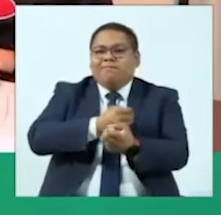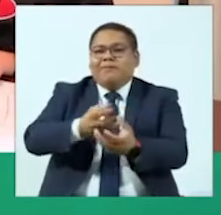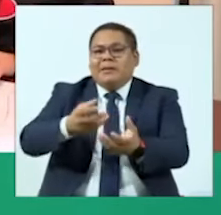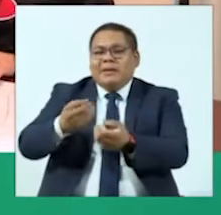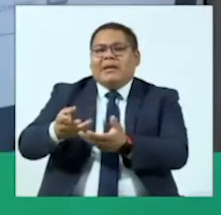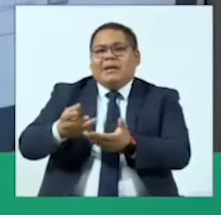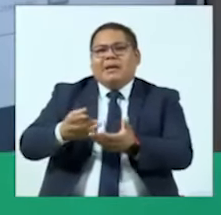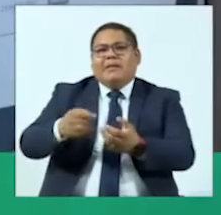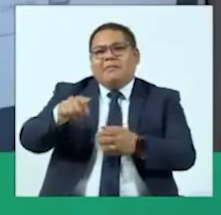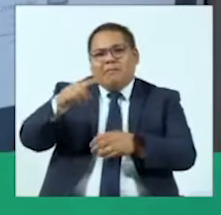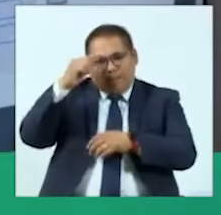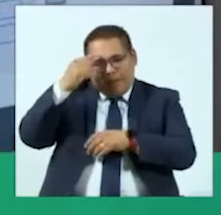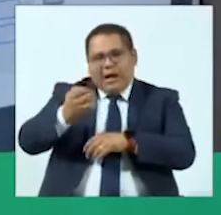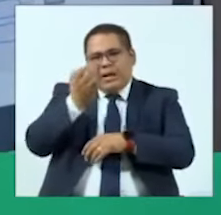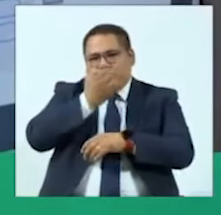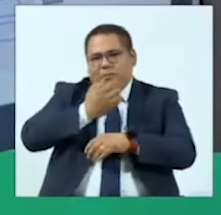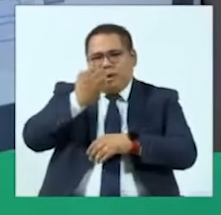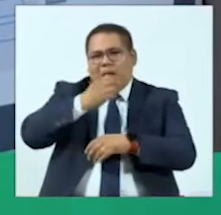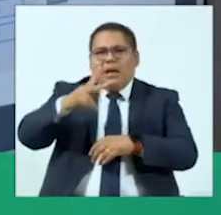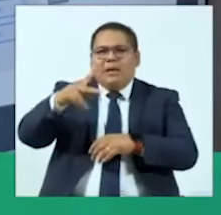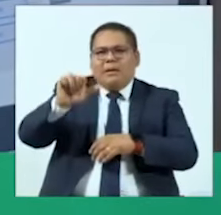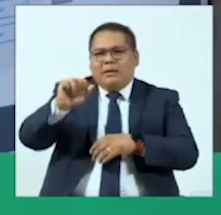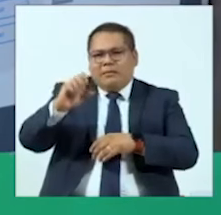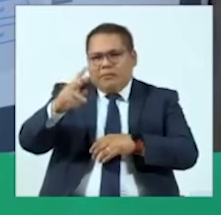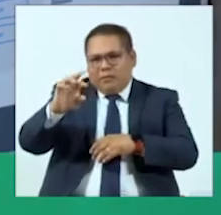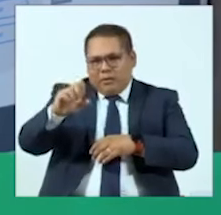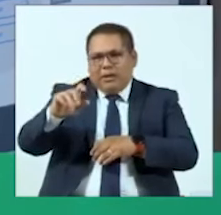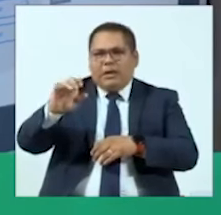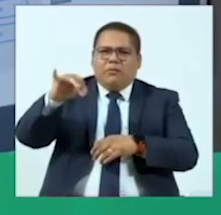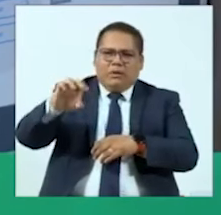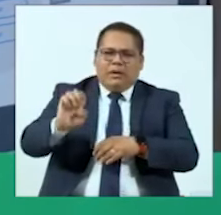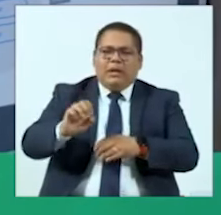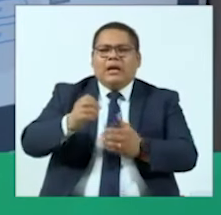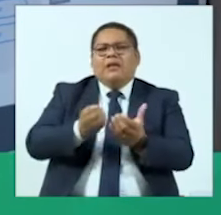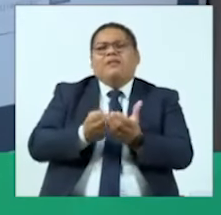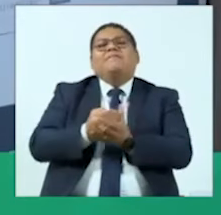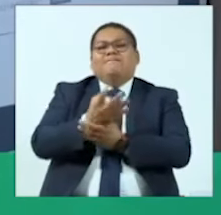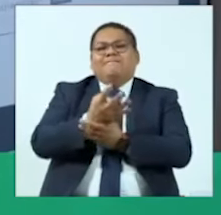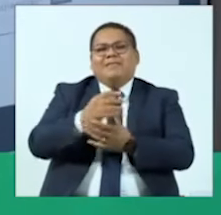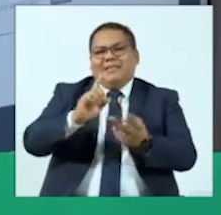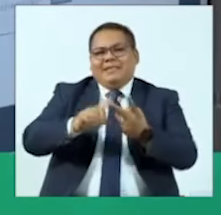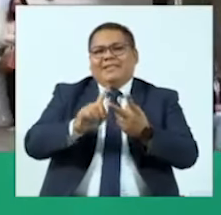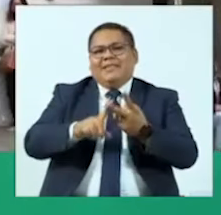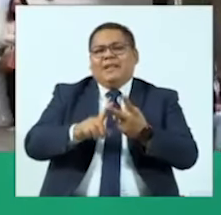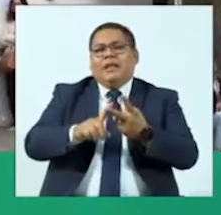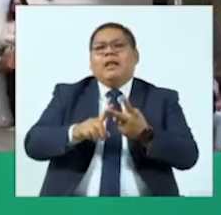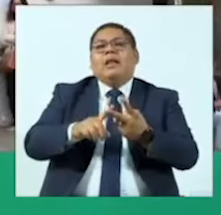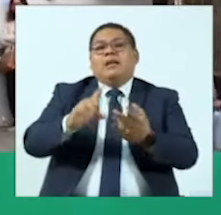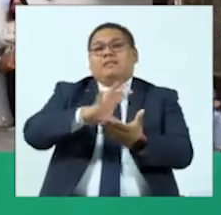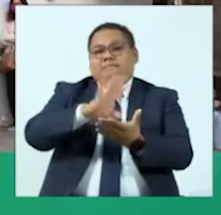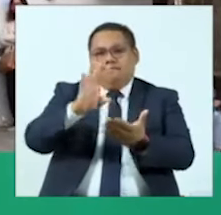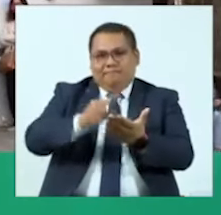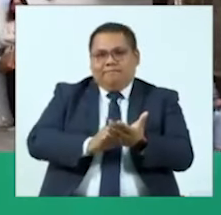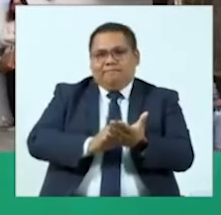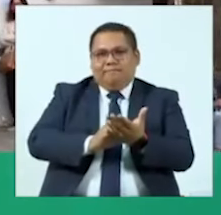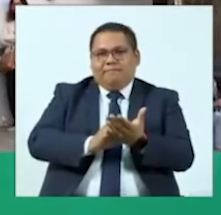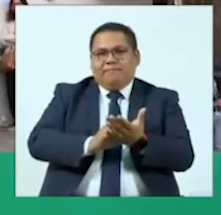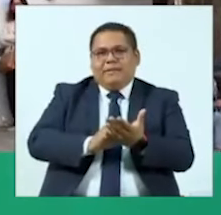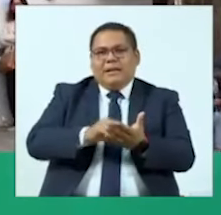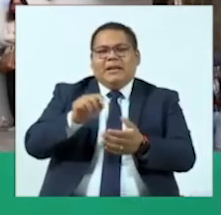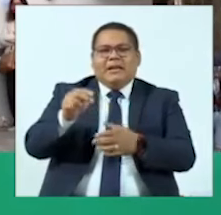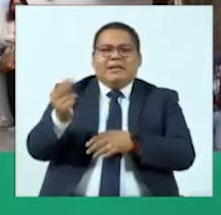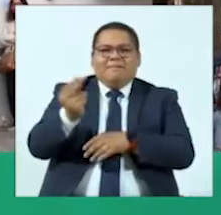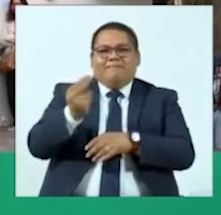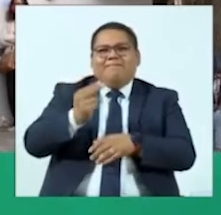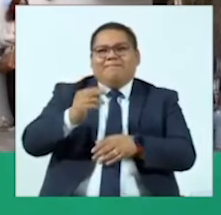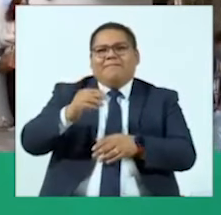requiere para la escuela para el pasaporte para la INE es la de nacimiento en segundo lugar nos piden mucho la de matrimonio también se necesita para